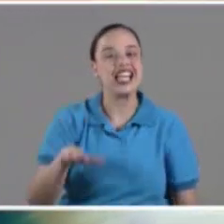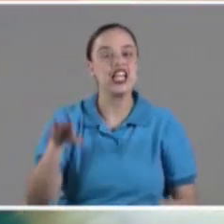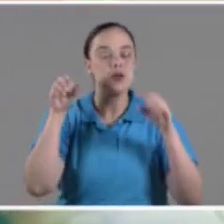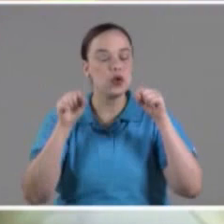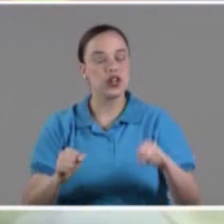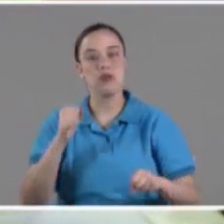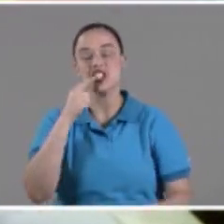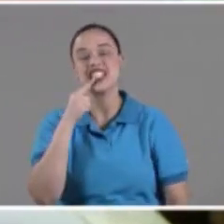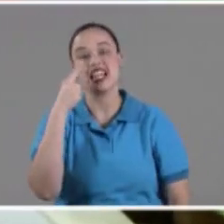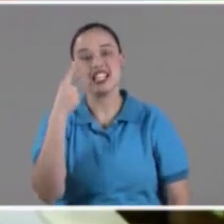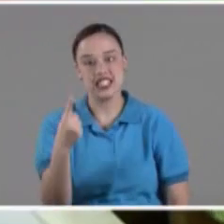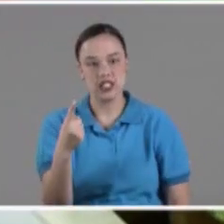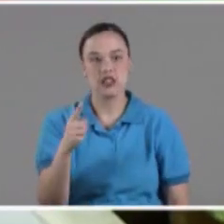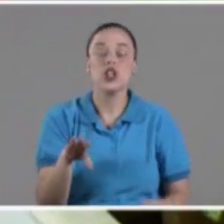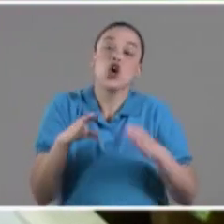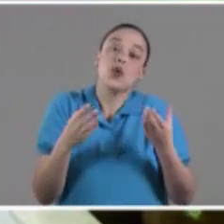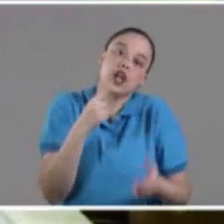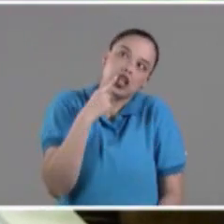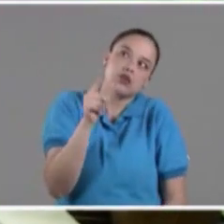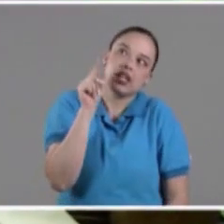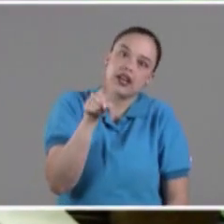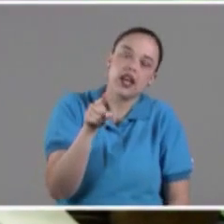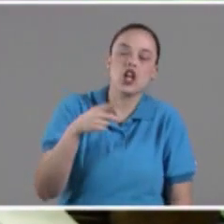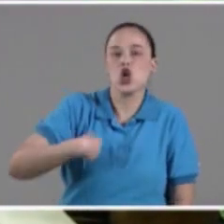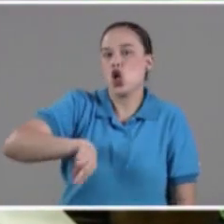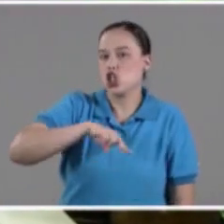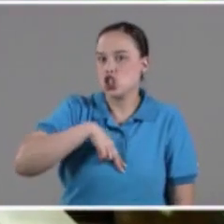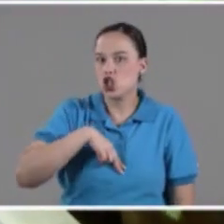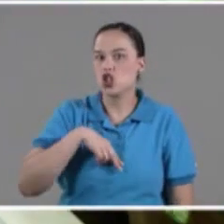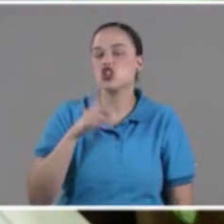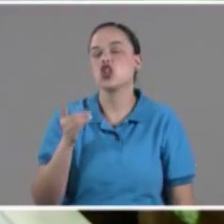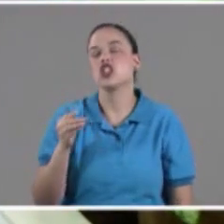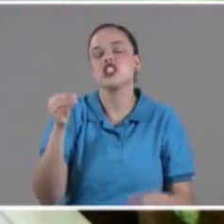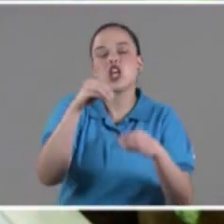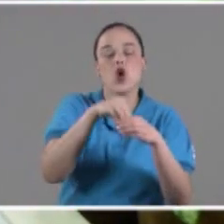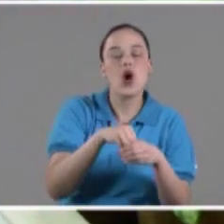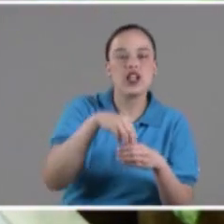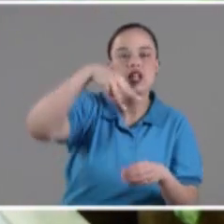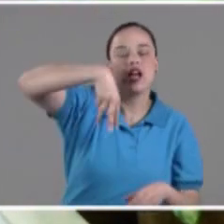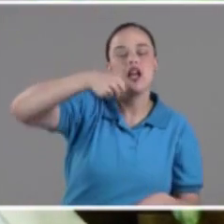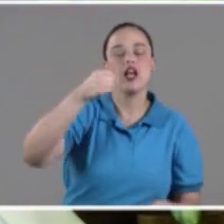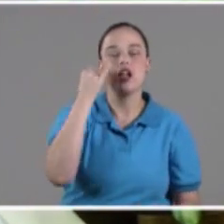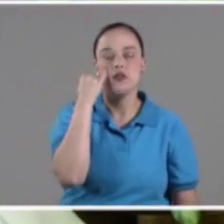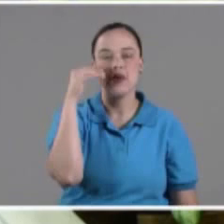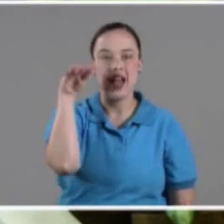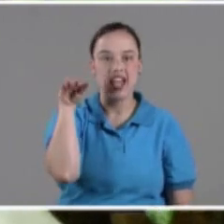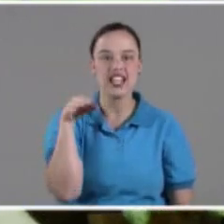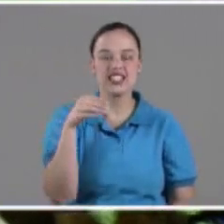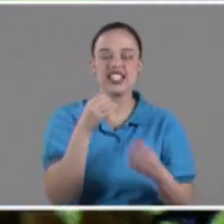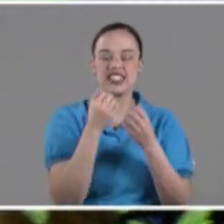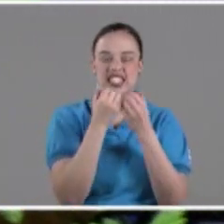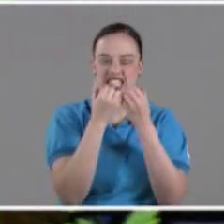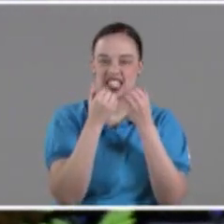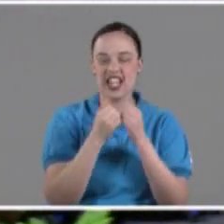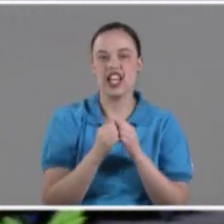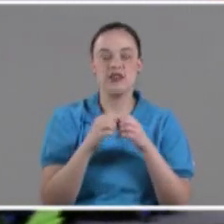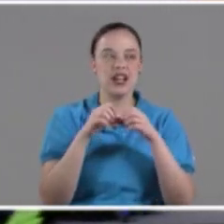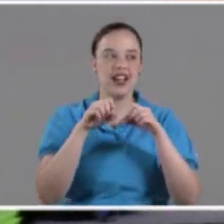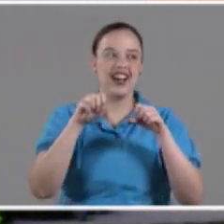decir a cómo le diríamos aquí nosotros hermano donde se guarda el maíz mi abuelo tenía una cosa de esas